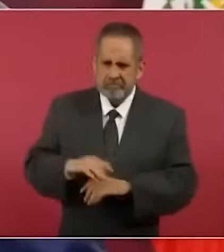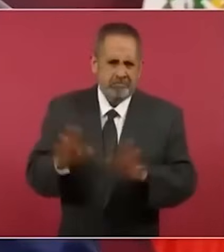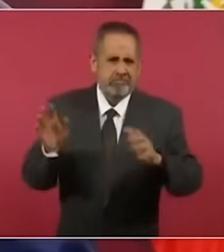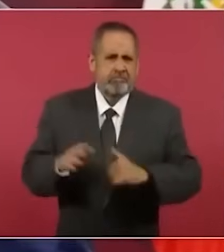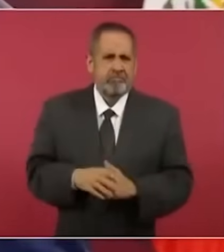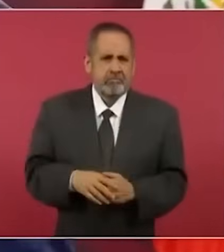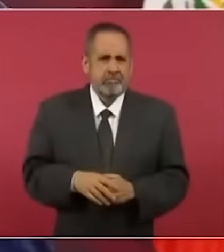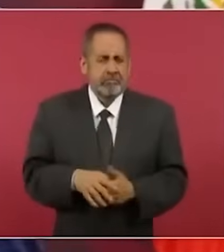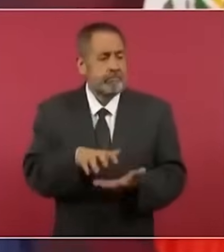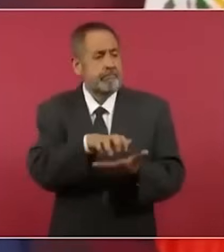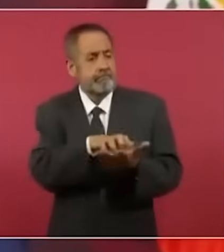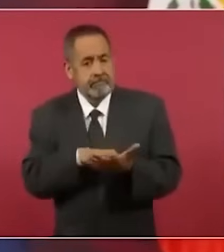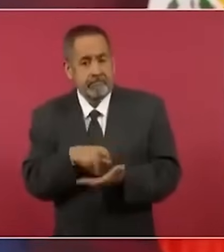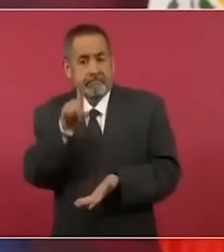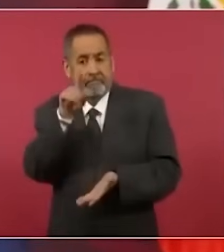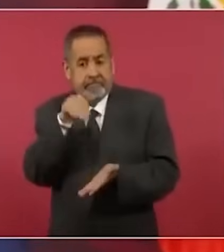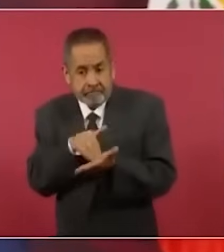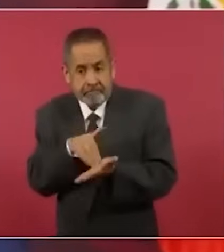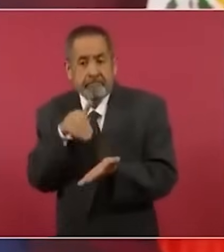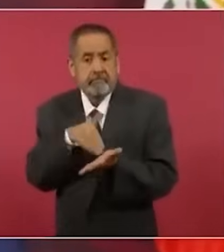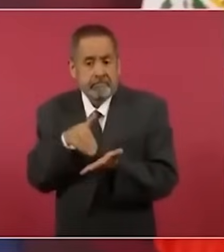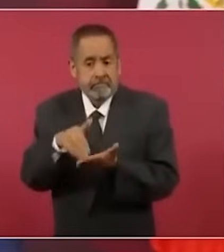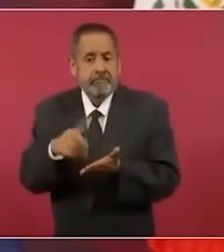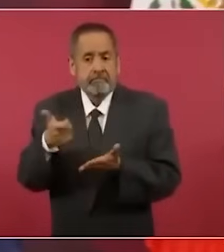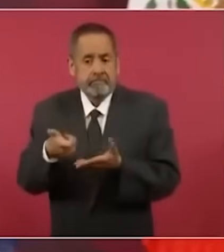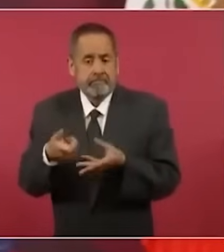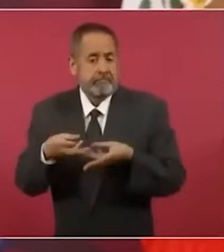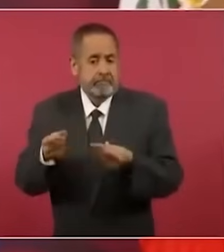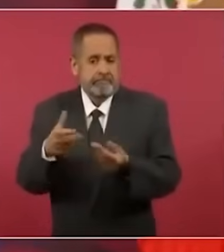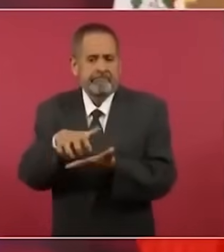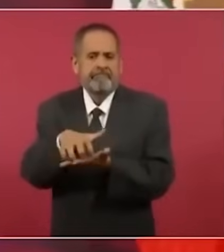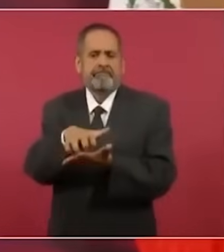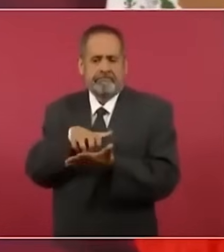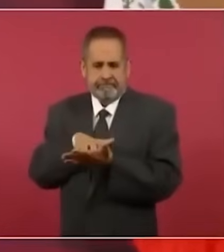y que se ahorren 1,000,000,000 de pesos,